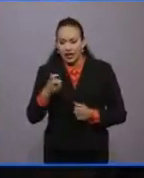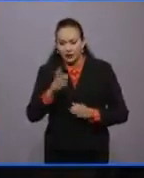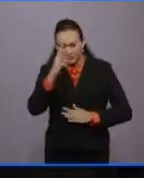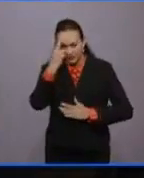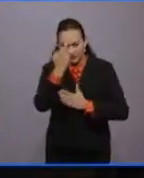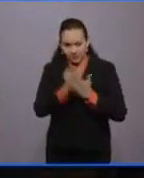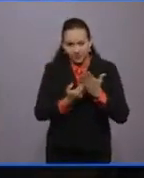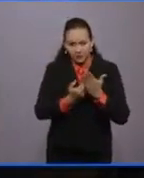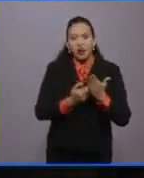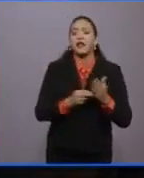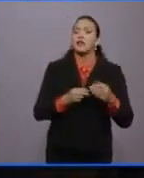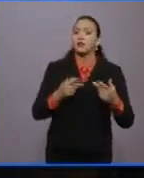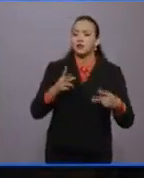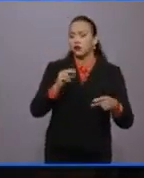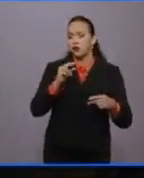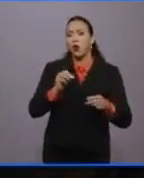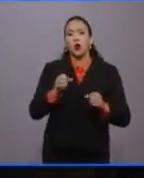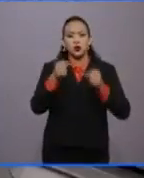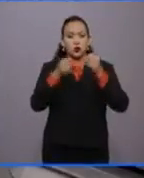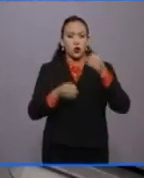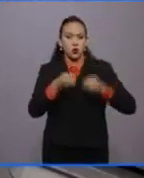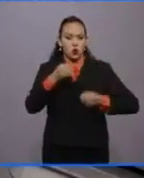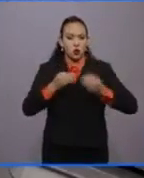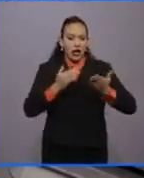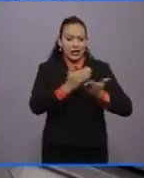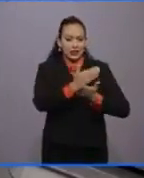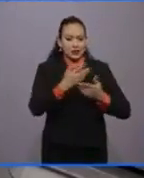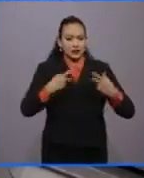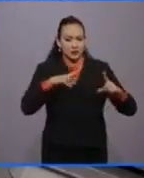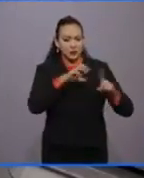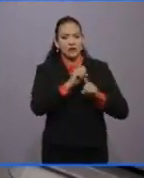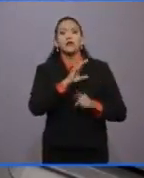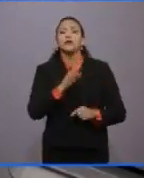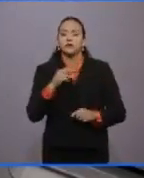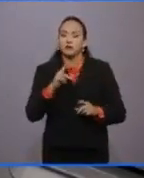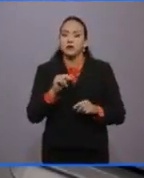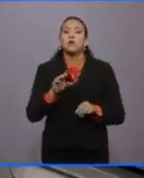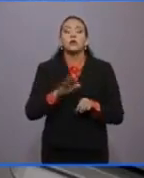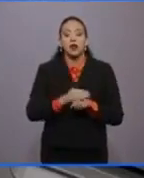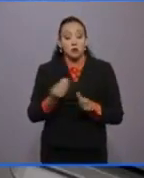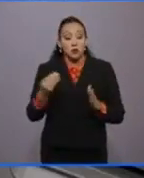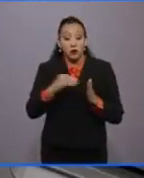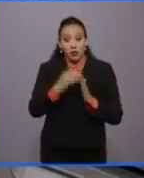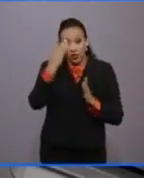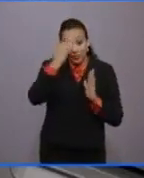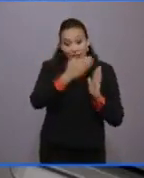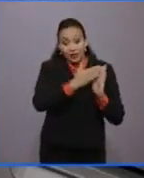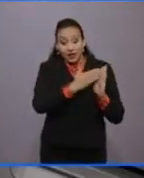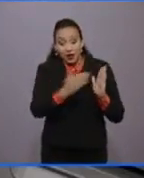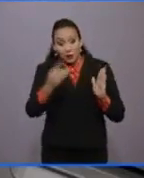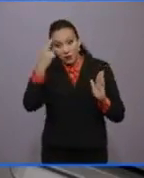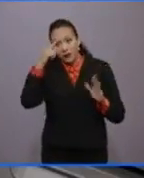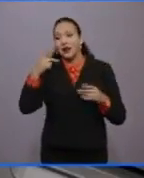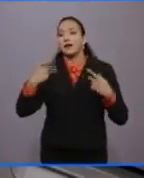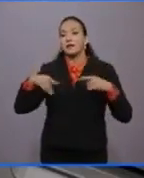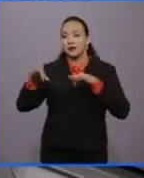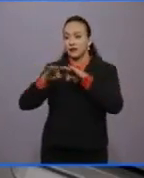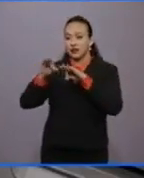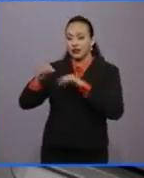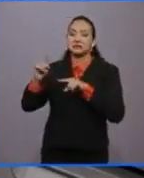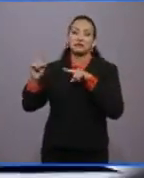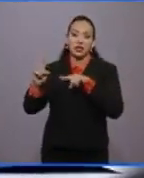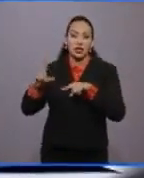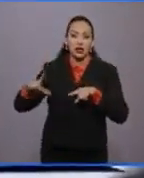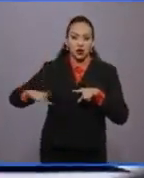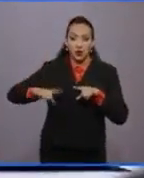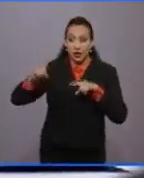los principios de legalidad y seguridad jurídica al no prever un plazo de duración de la suspensión en el cargo del servidor